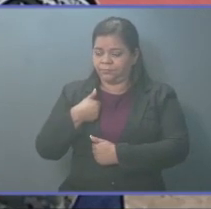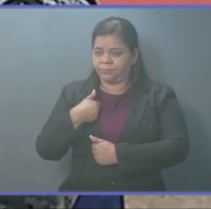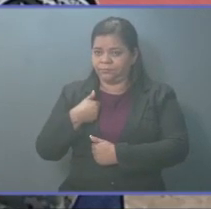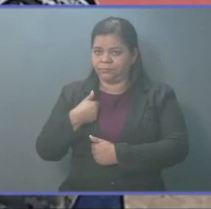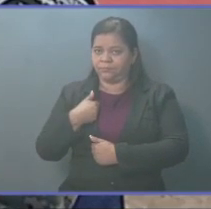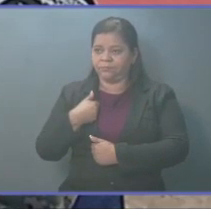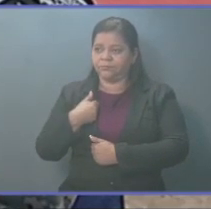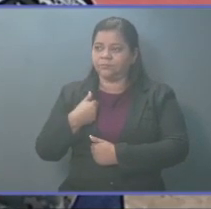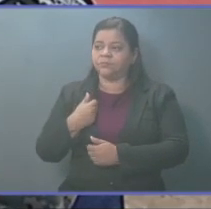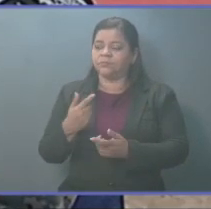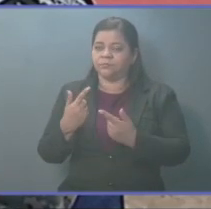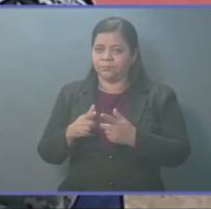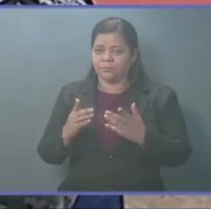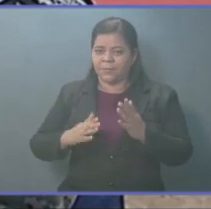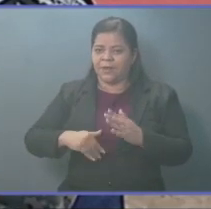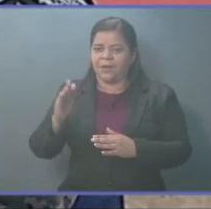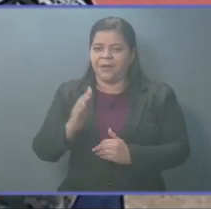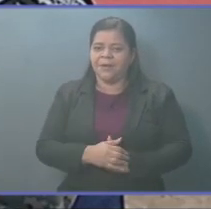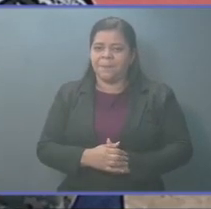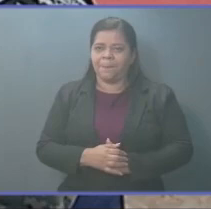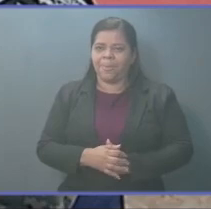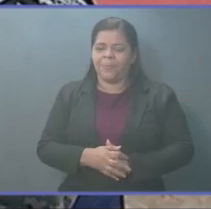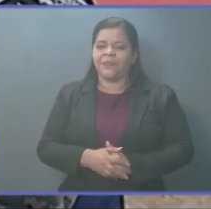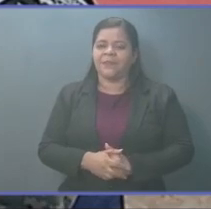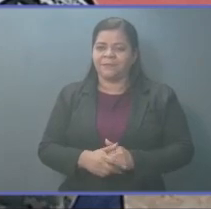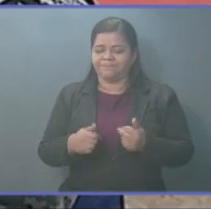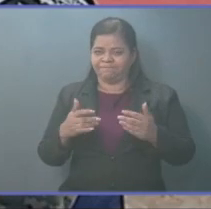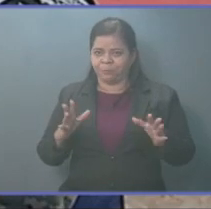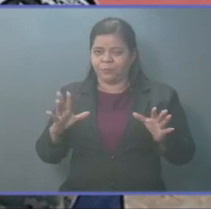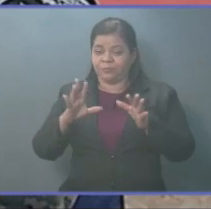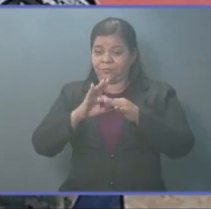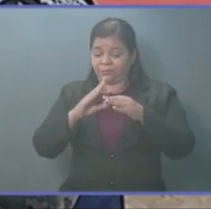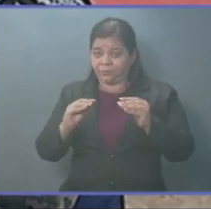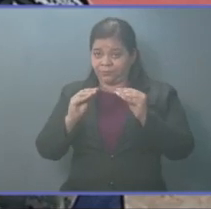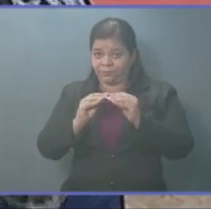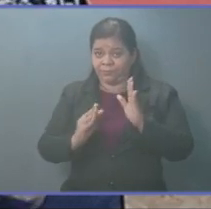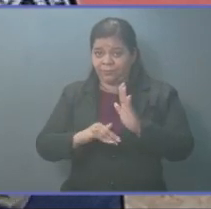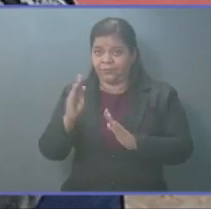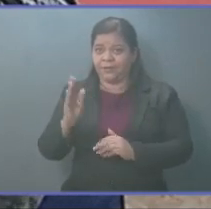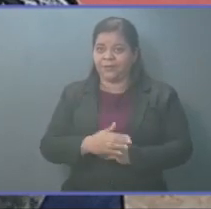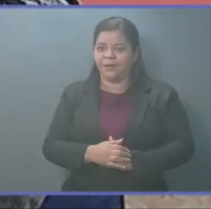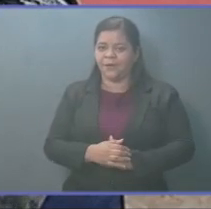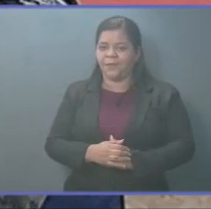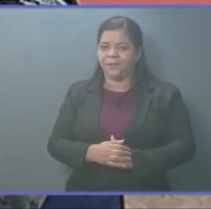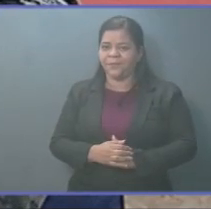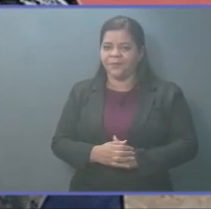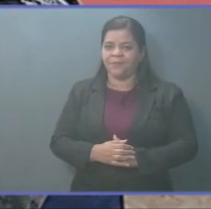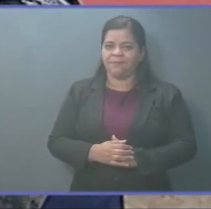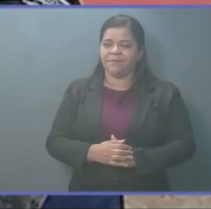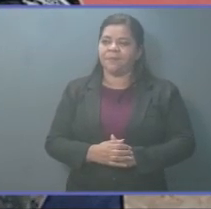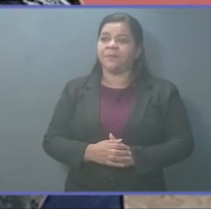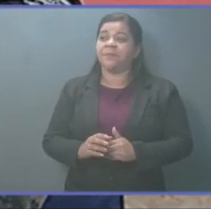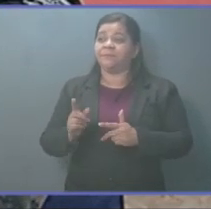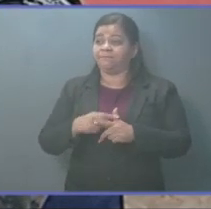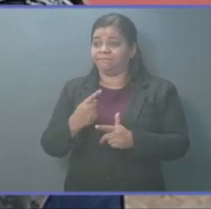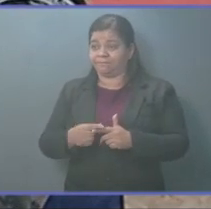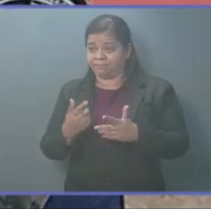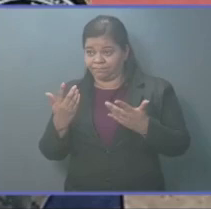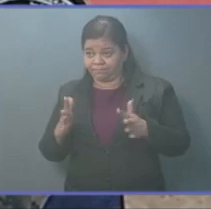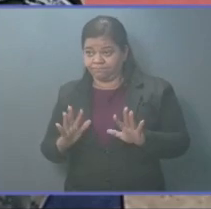fue mi participación acá, y por el hecho de que no estuvieron acá, no